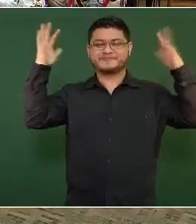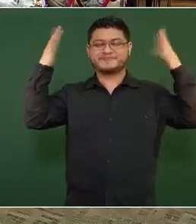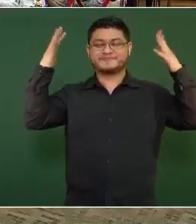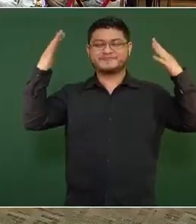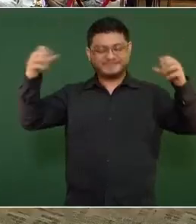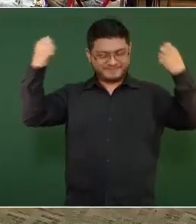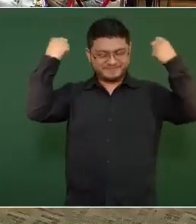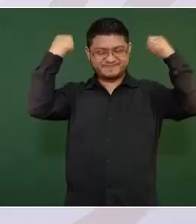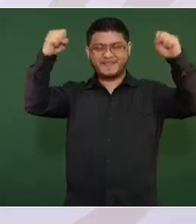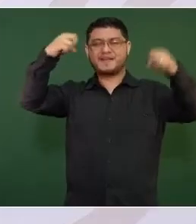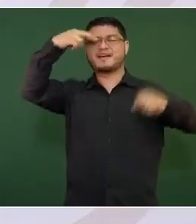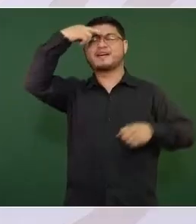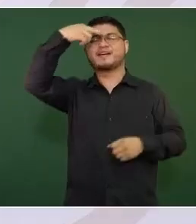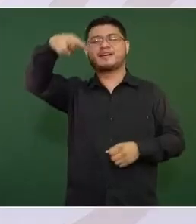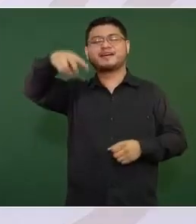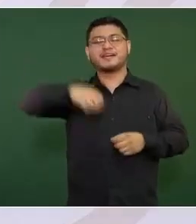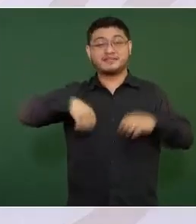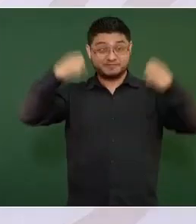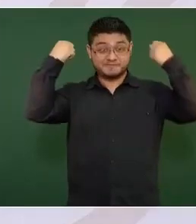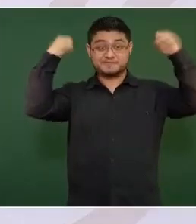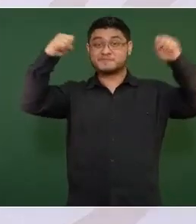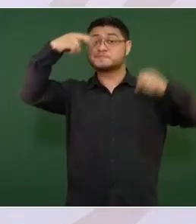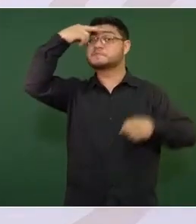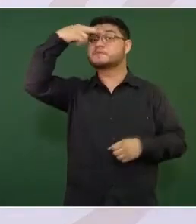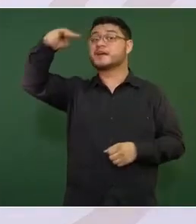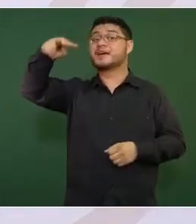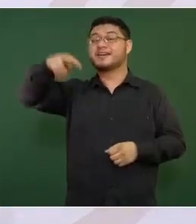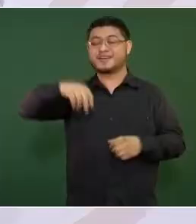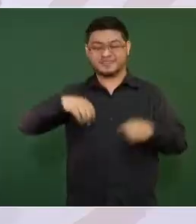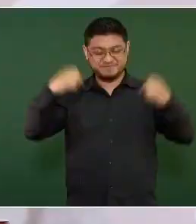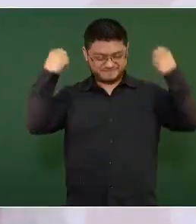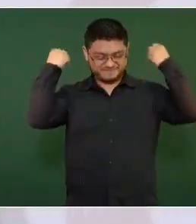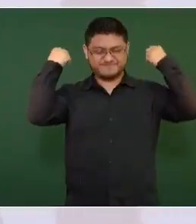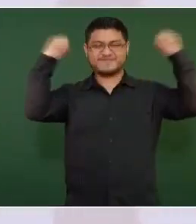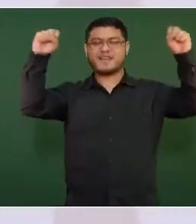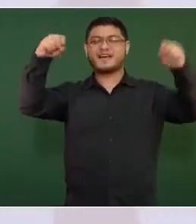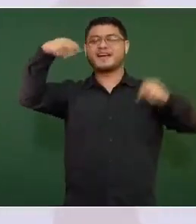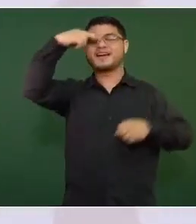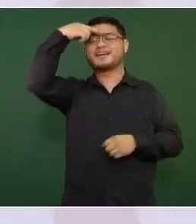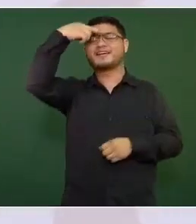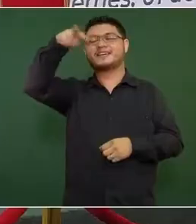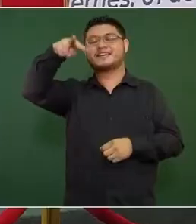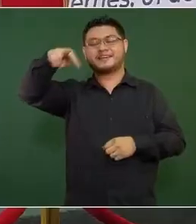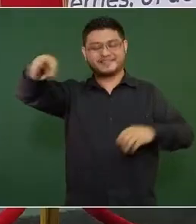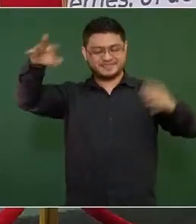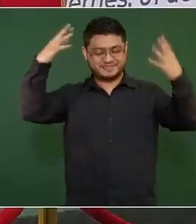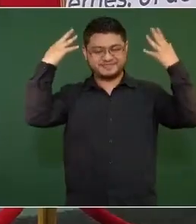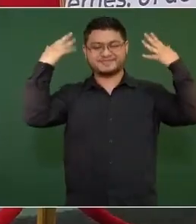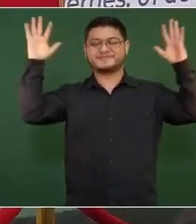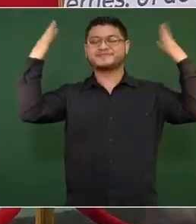¡Viva México! ¡Viva México! ¡Viva México!